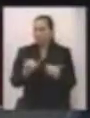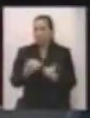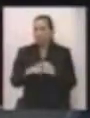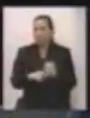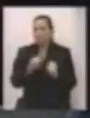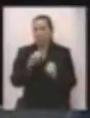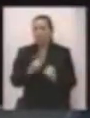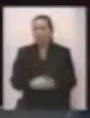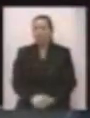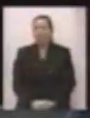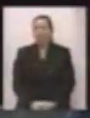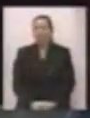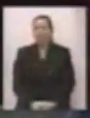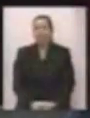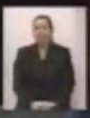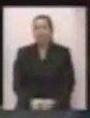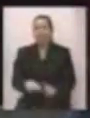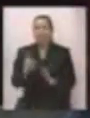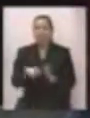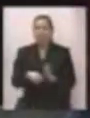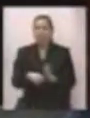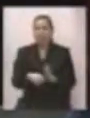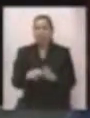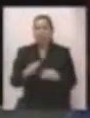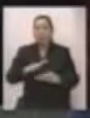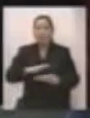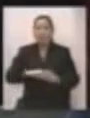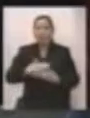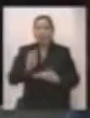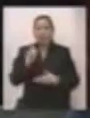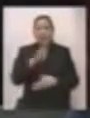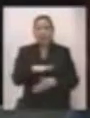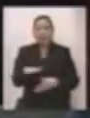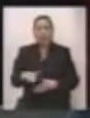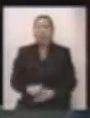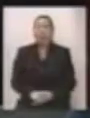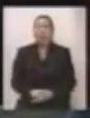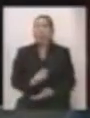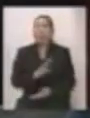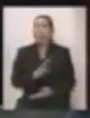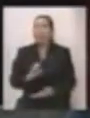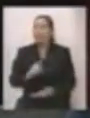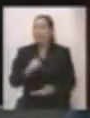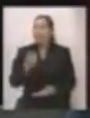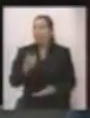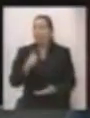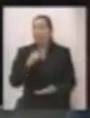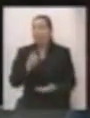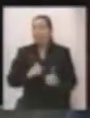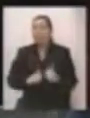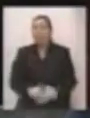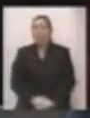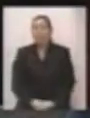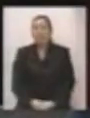nuestro país es el del programa Una Laptop por Niño, del cual el Estado peruano es un